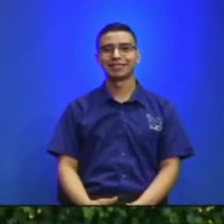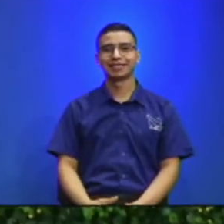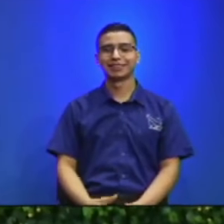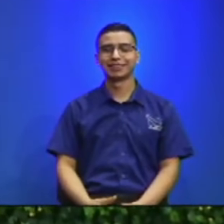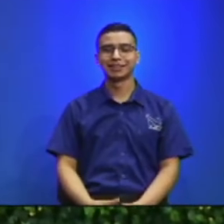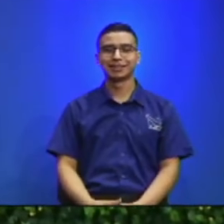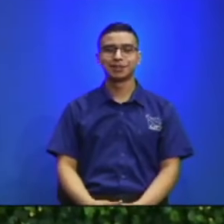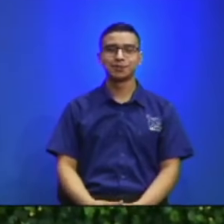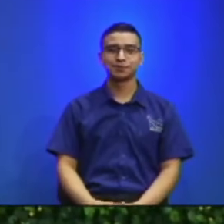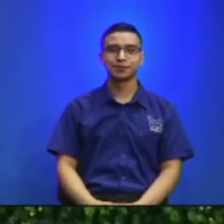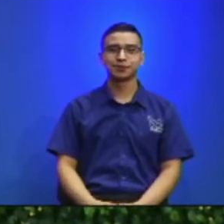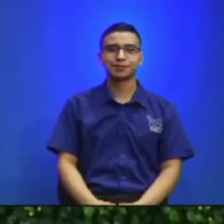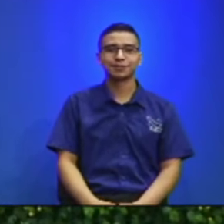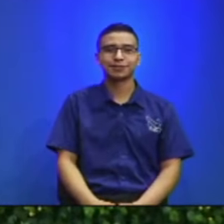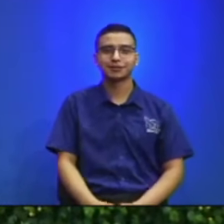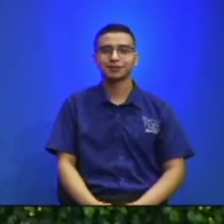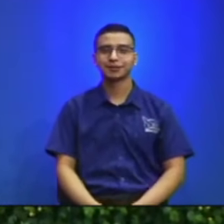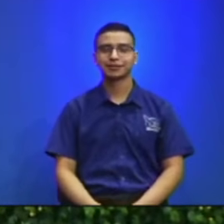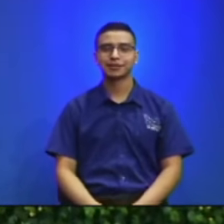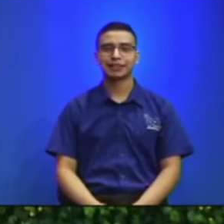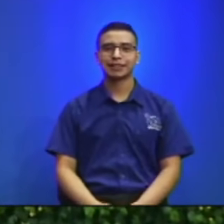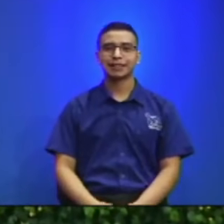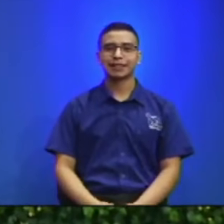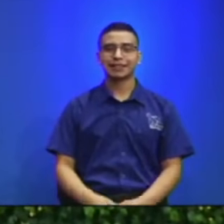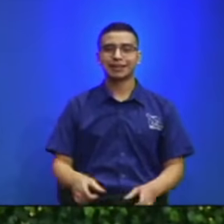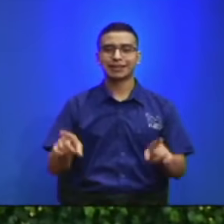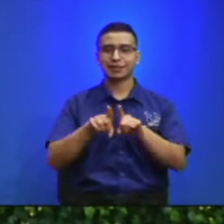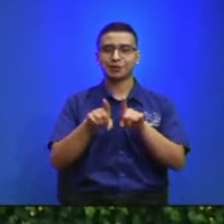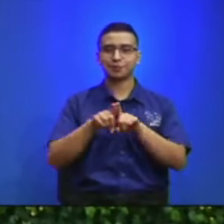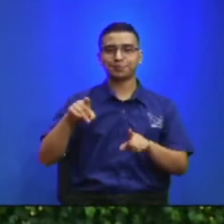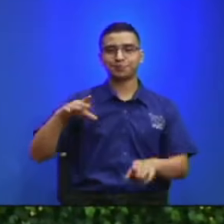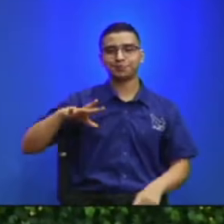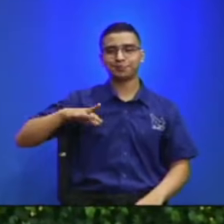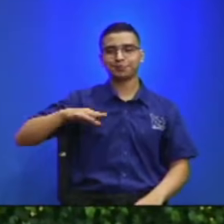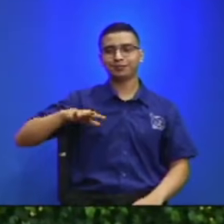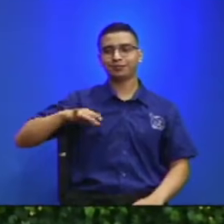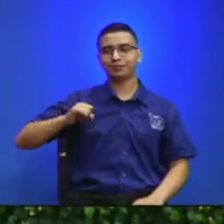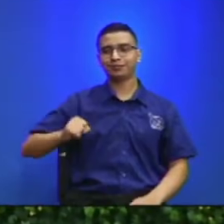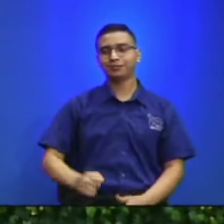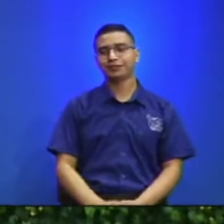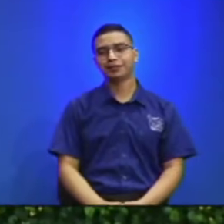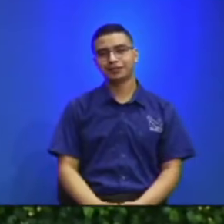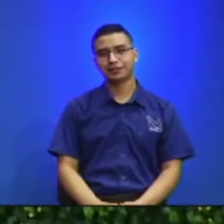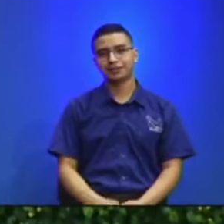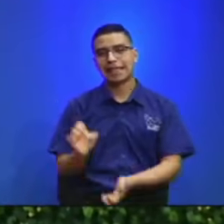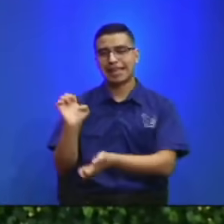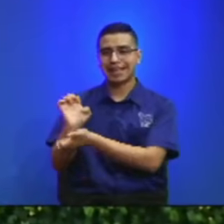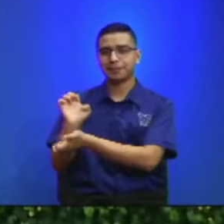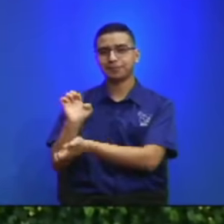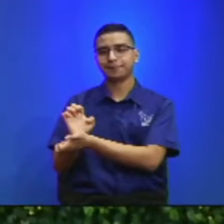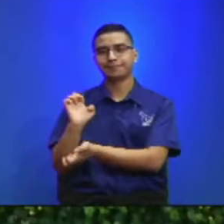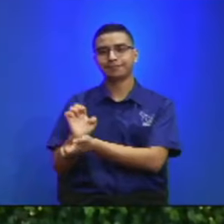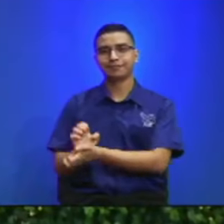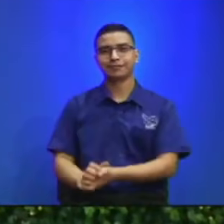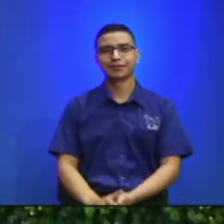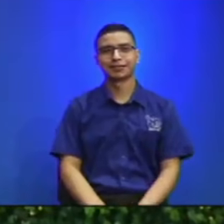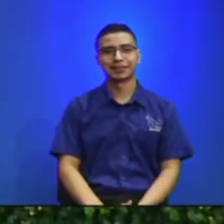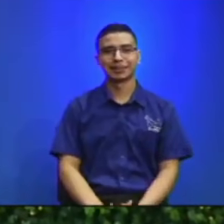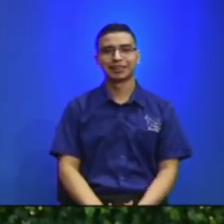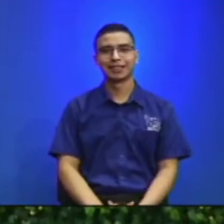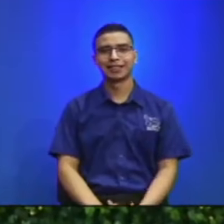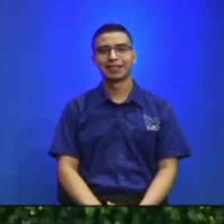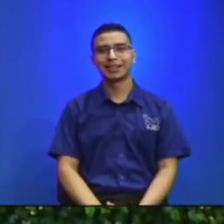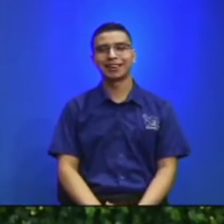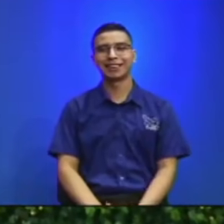completa delicia y las está esperando y al final de cuentas ni se deleita y usted sí